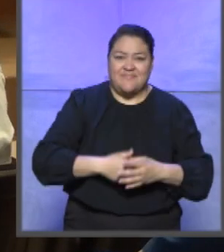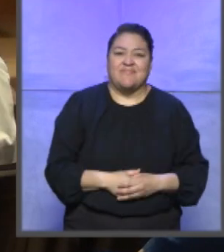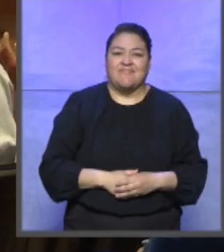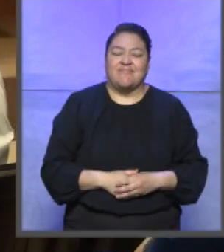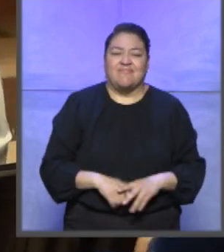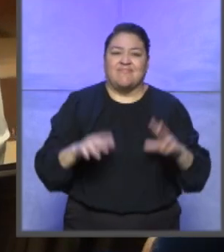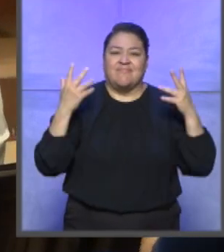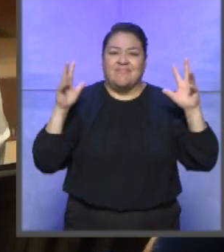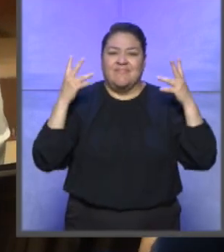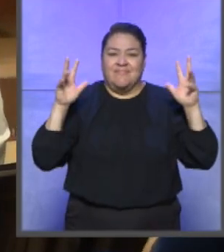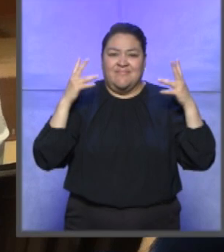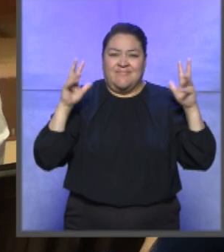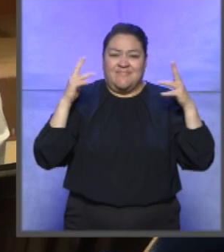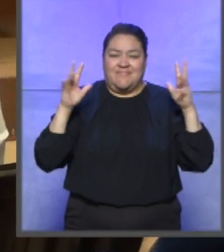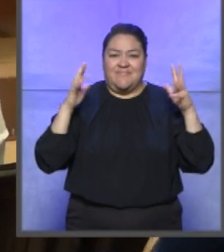gracias.